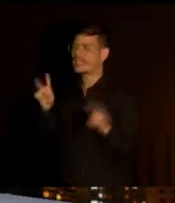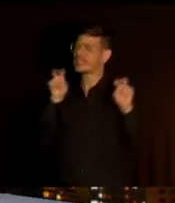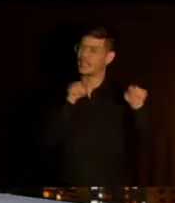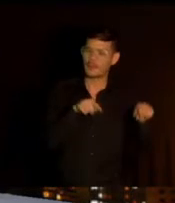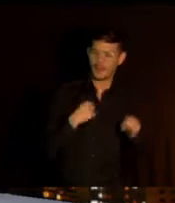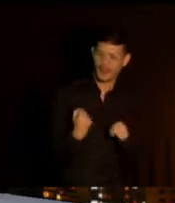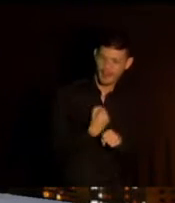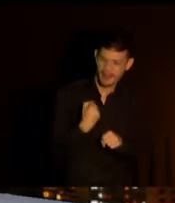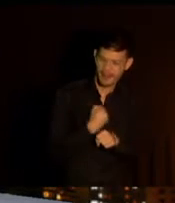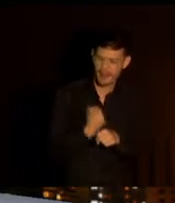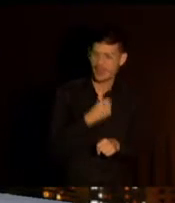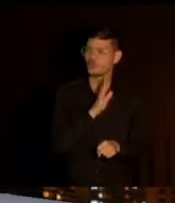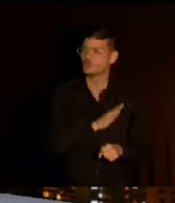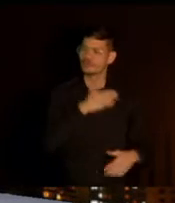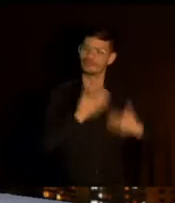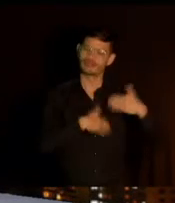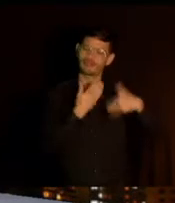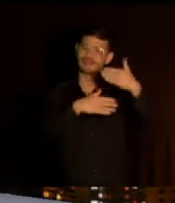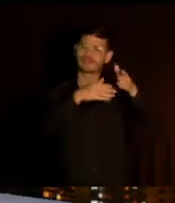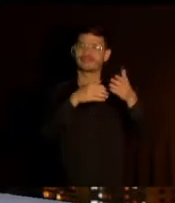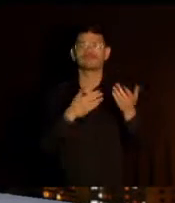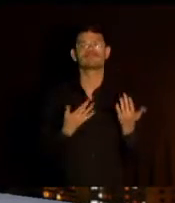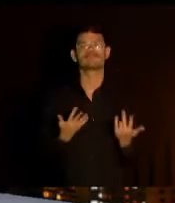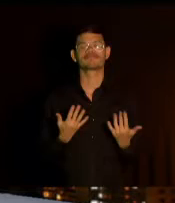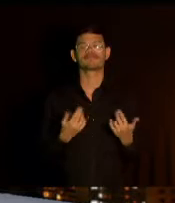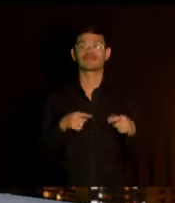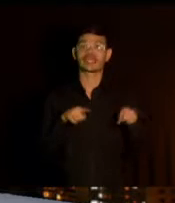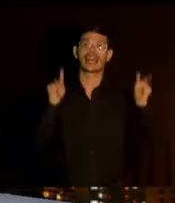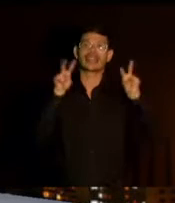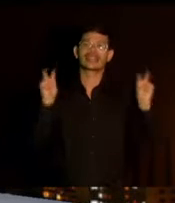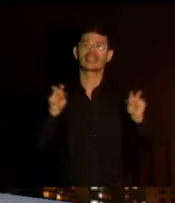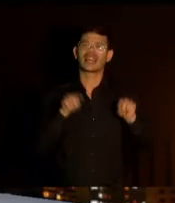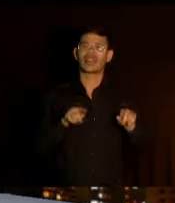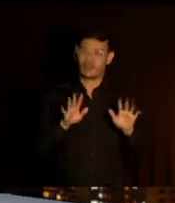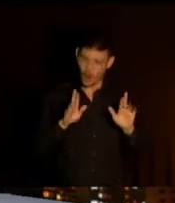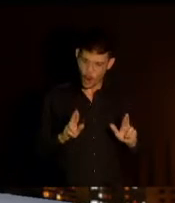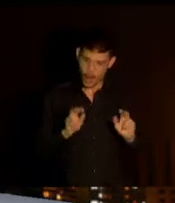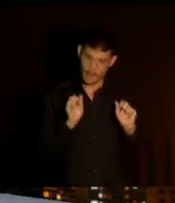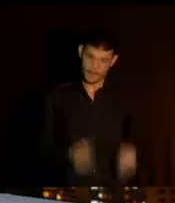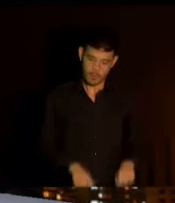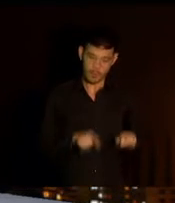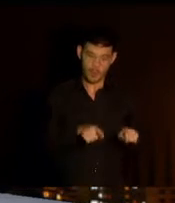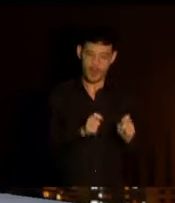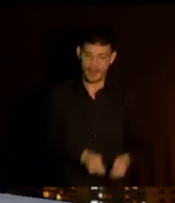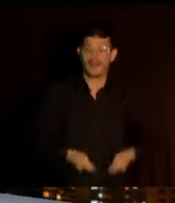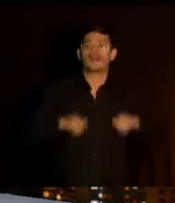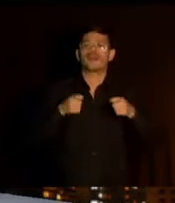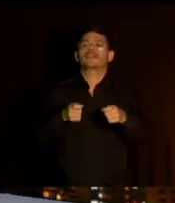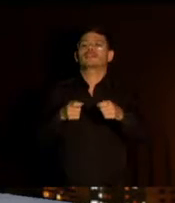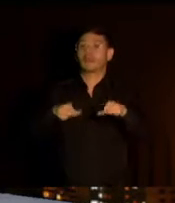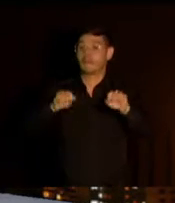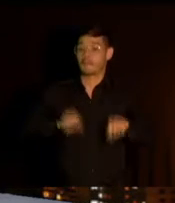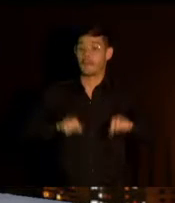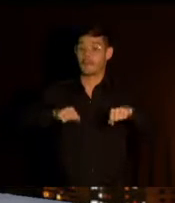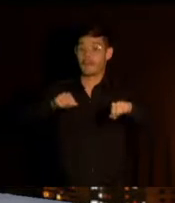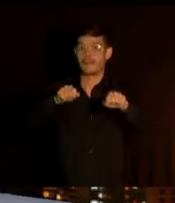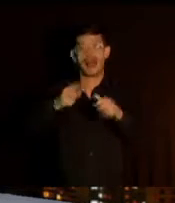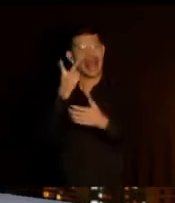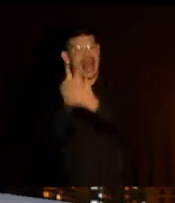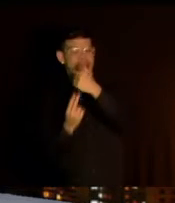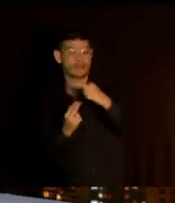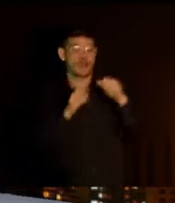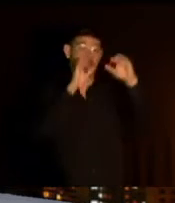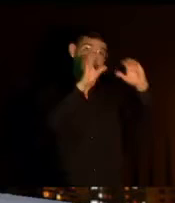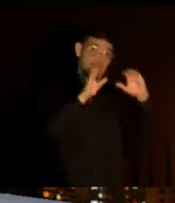que se viene haciendo con el tema de poderlo llevar y poder llevar ese trámite tanto en Cámara de Representantes como en el